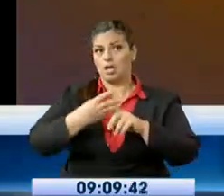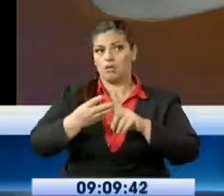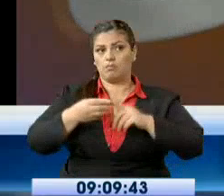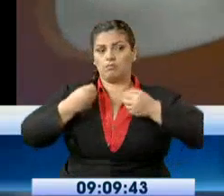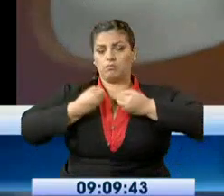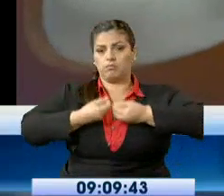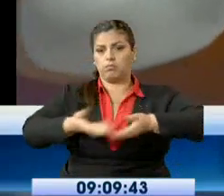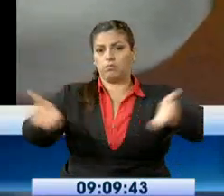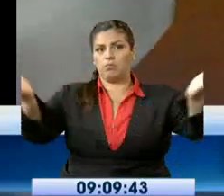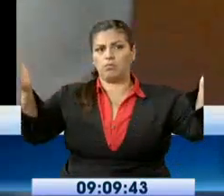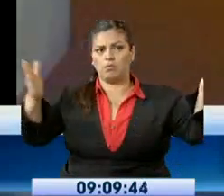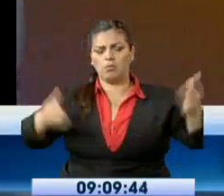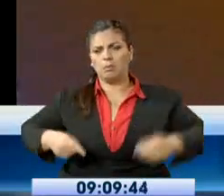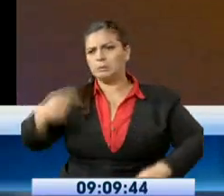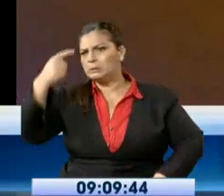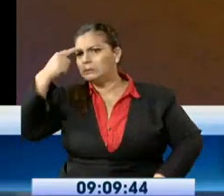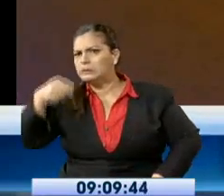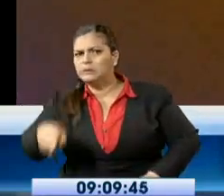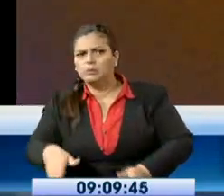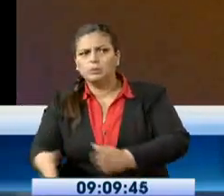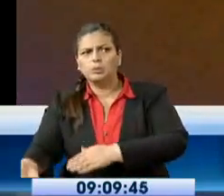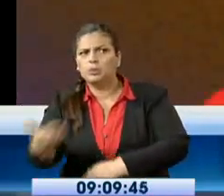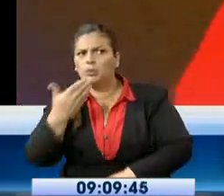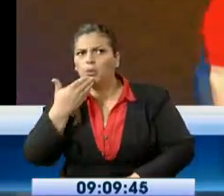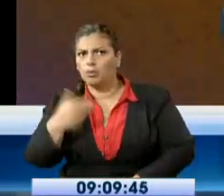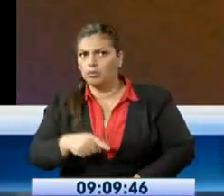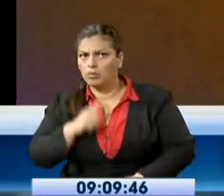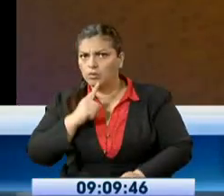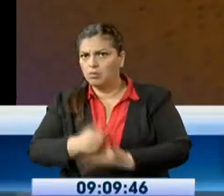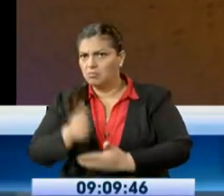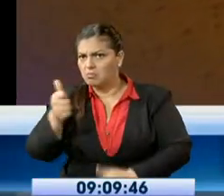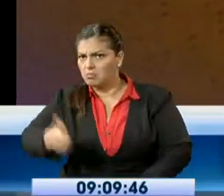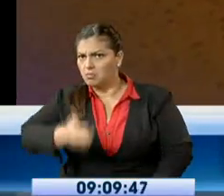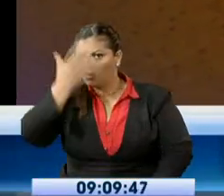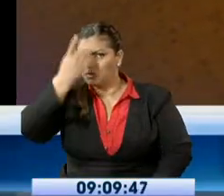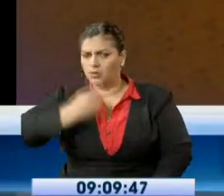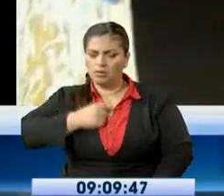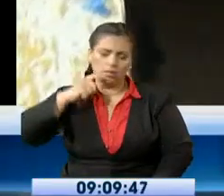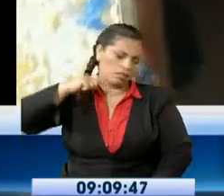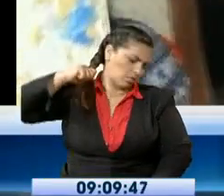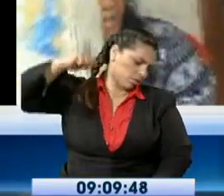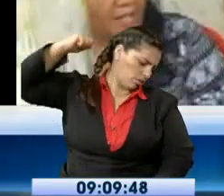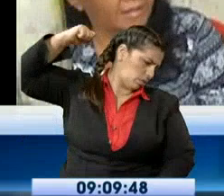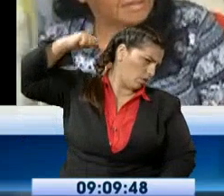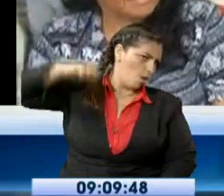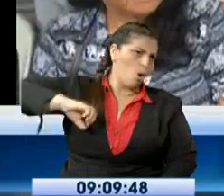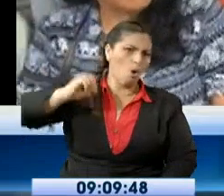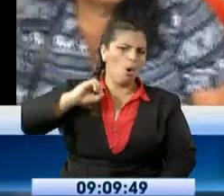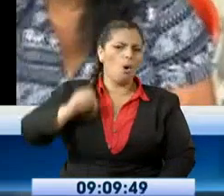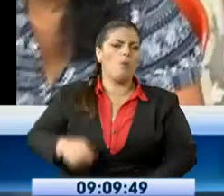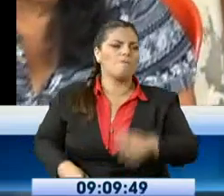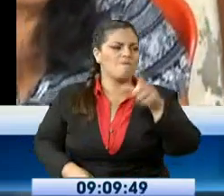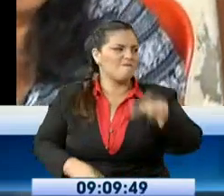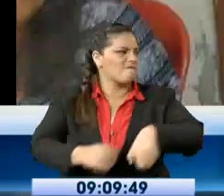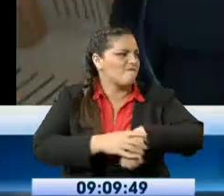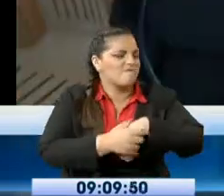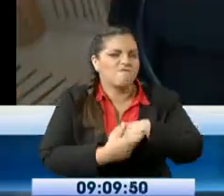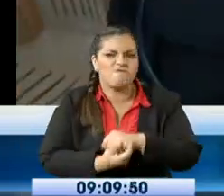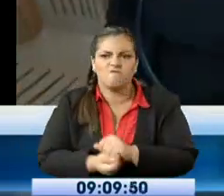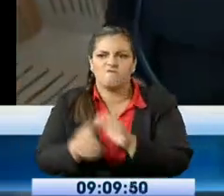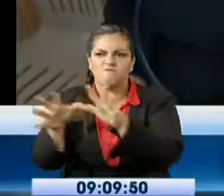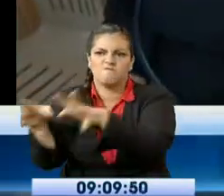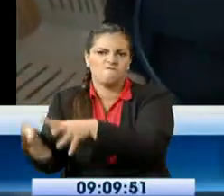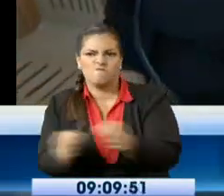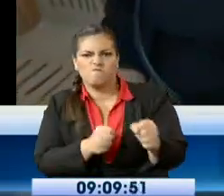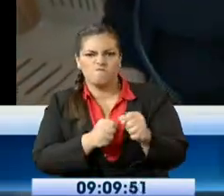el suicidio y el homicidio, la policía investiga, mientras su pueblo, frente a su ataúd, solo quería recordarlo como siempre fue. Muy